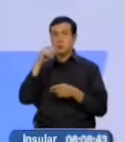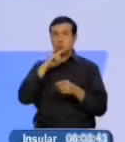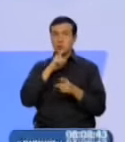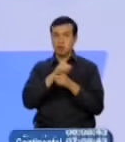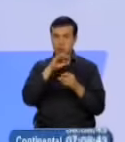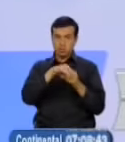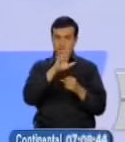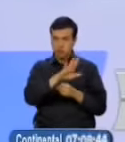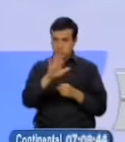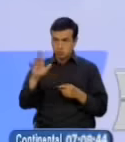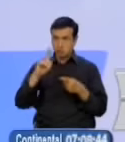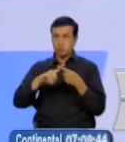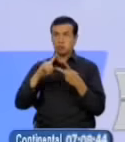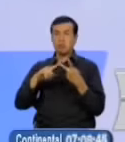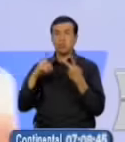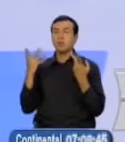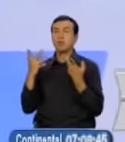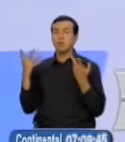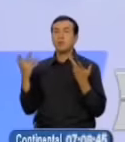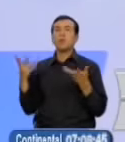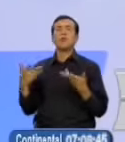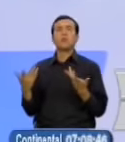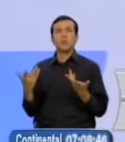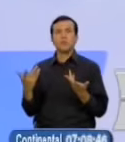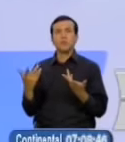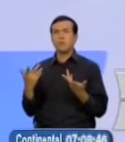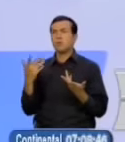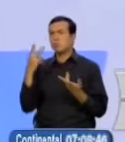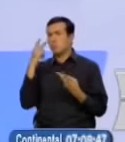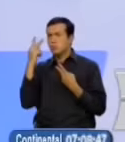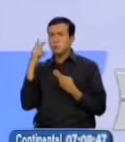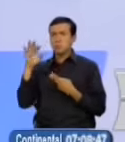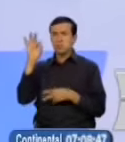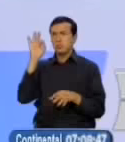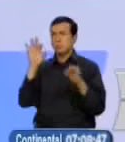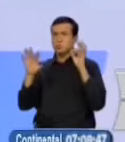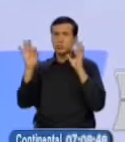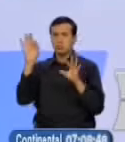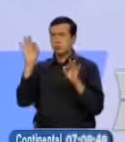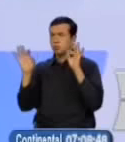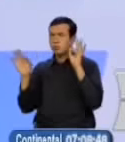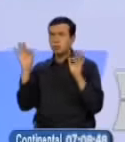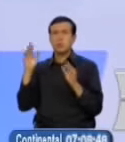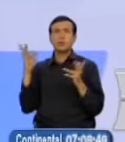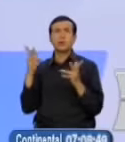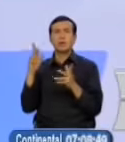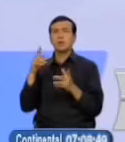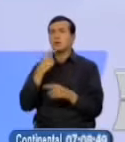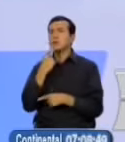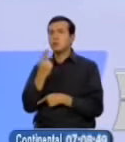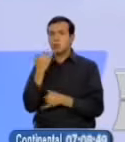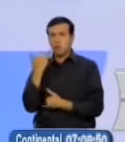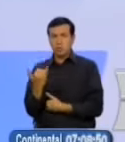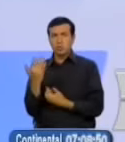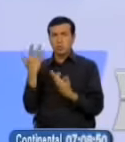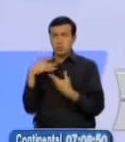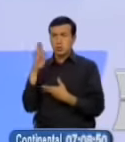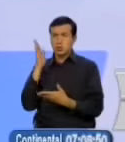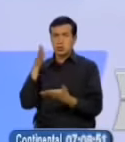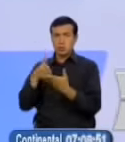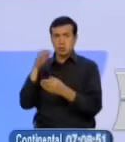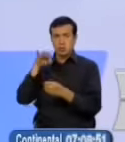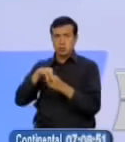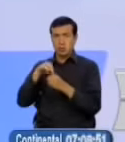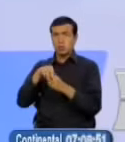y en otra parte debido a la distorsión que provocan las fórmulas de asignación de escaños. Y la fórmula de asignación de escaños con la que hoy vamos a elecciones